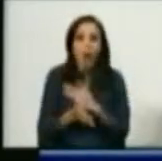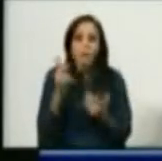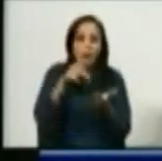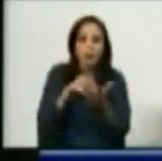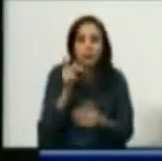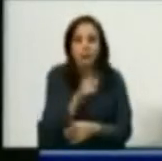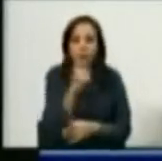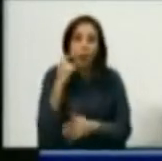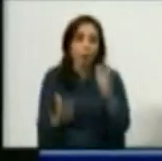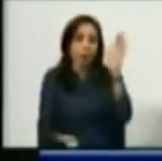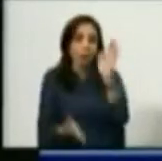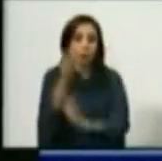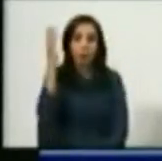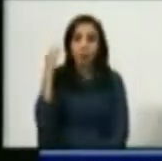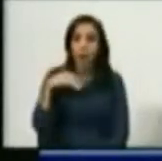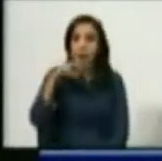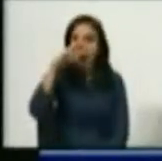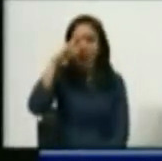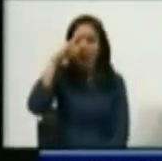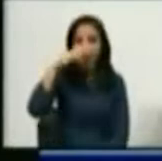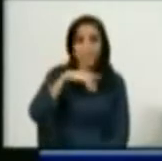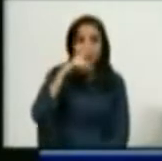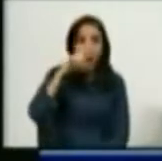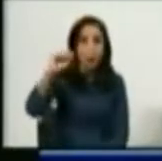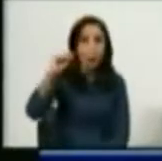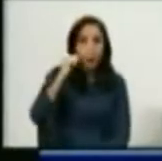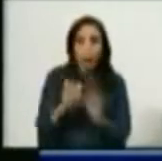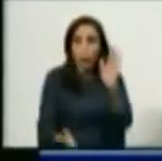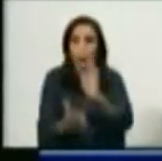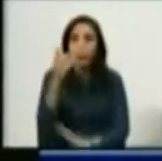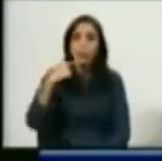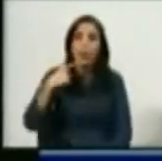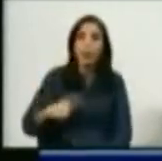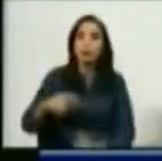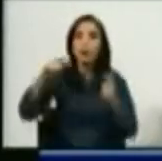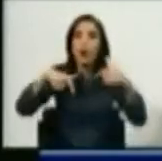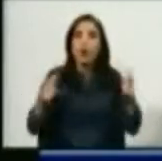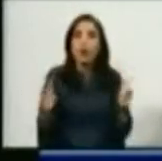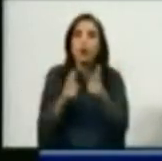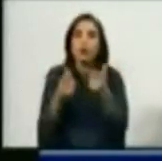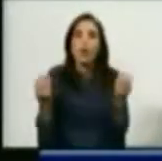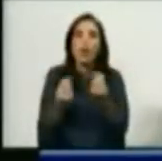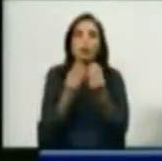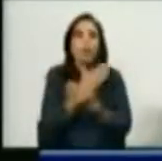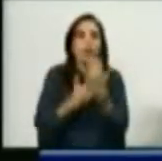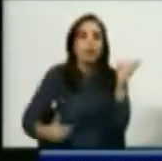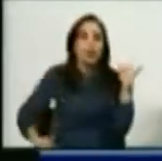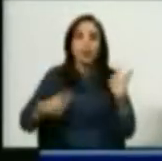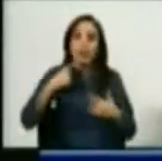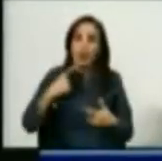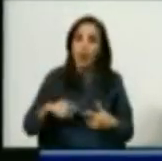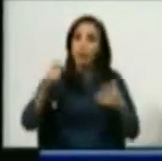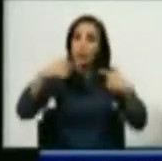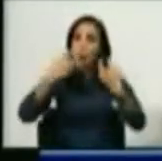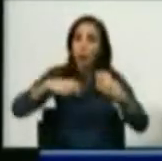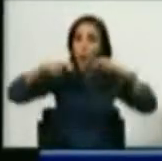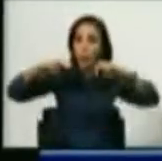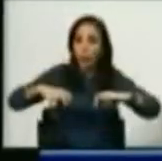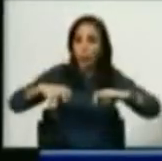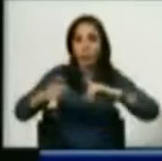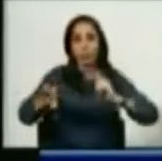y para allá se fue Nicolás se vino para Venezuela y salió para Rusia y hoy se reunió con el presidente Vladimir Putin dos gobiernos